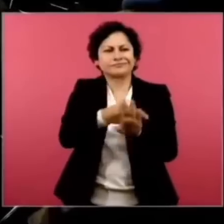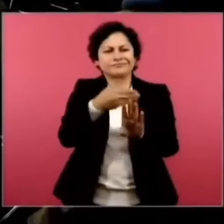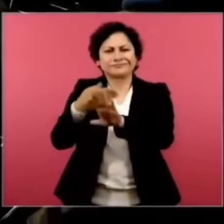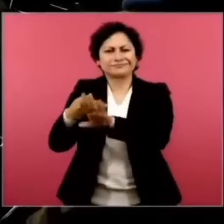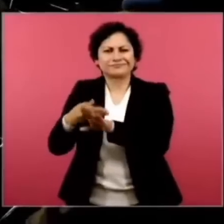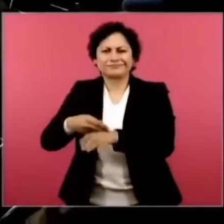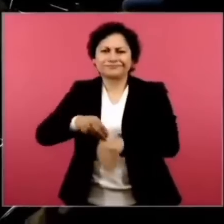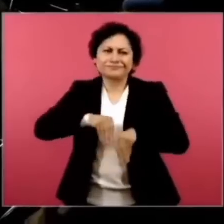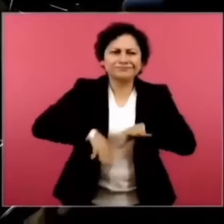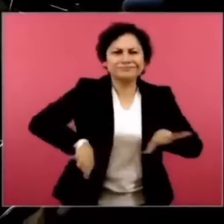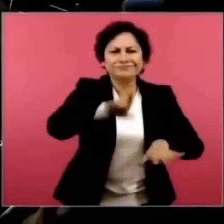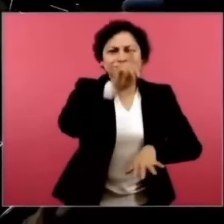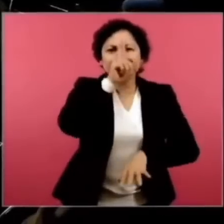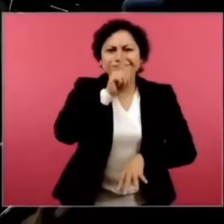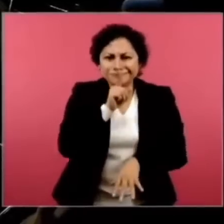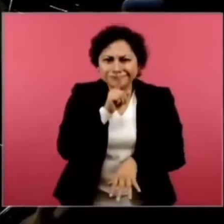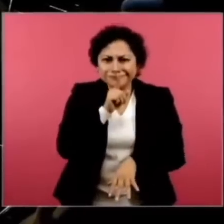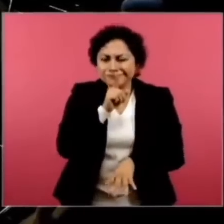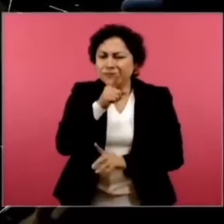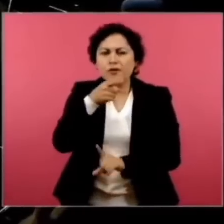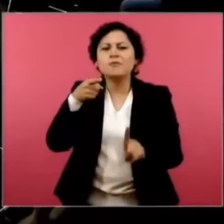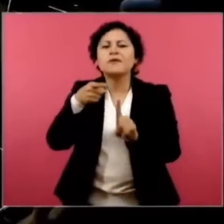para golpear,